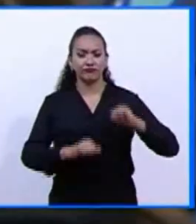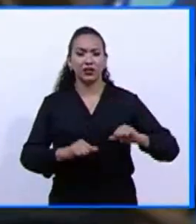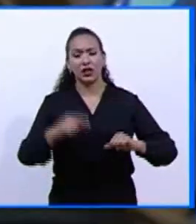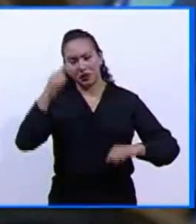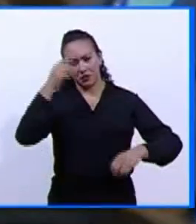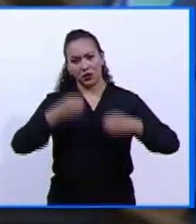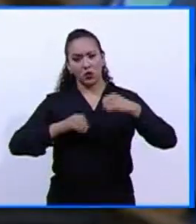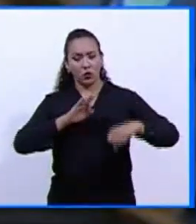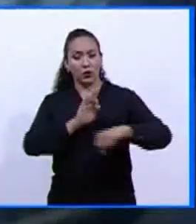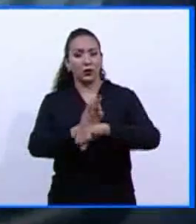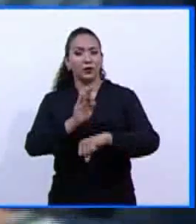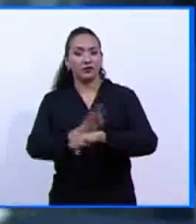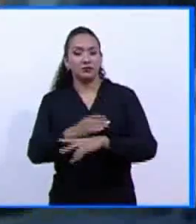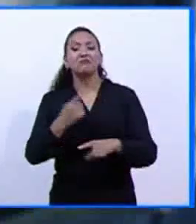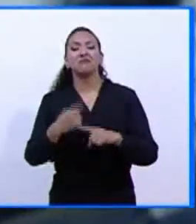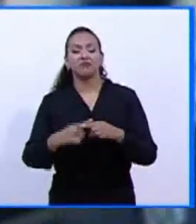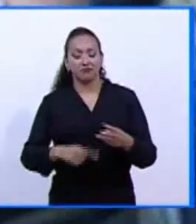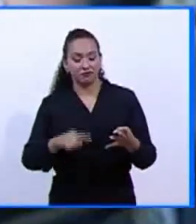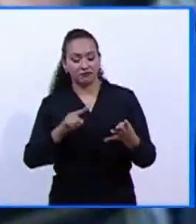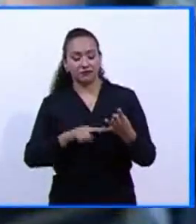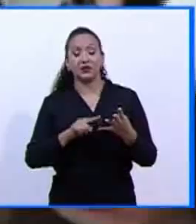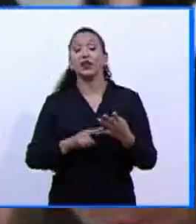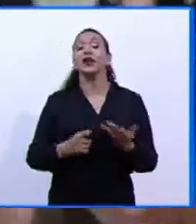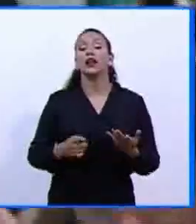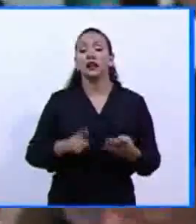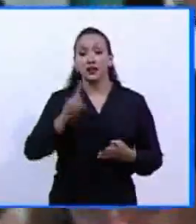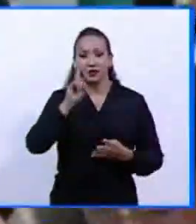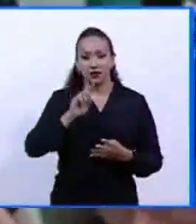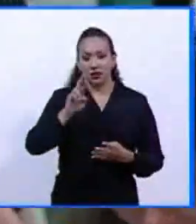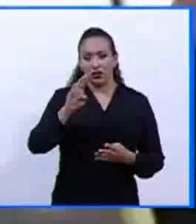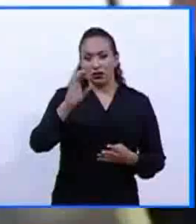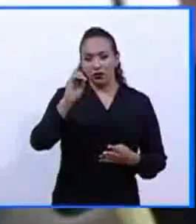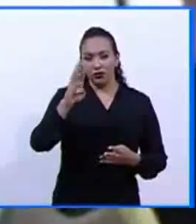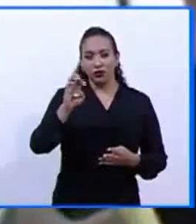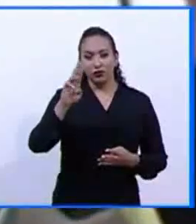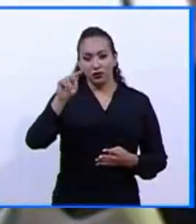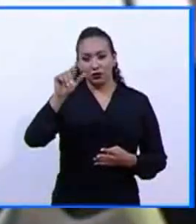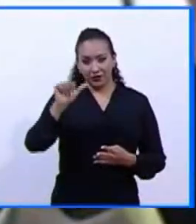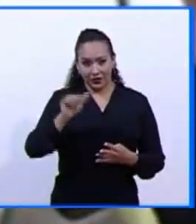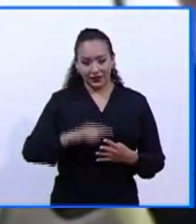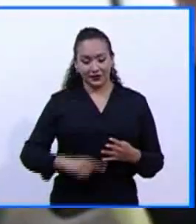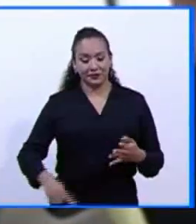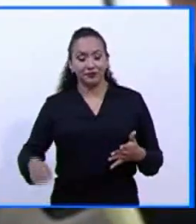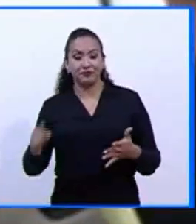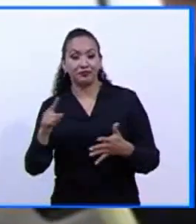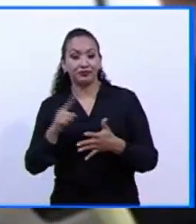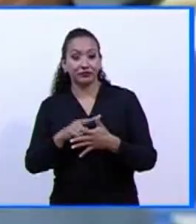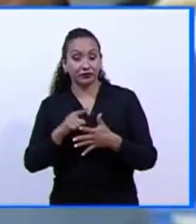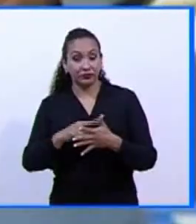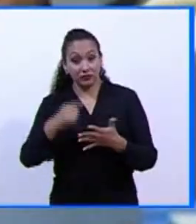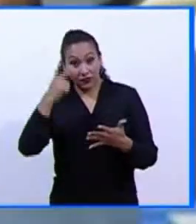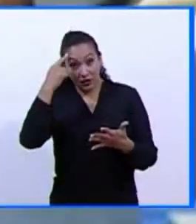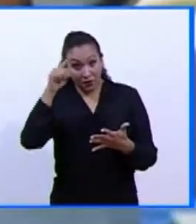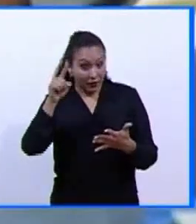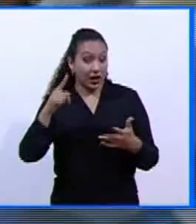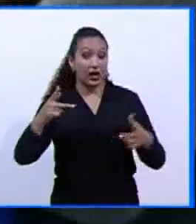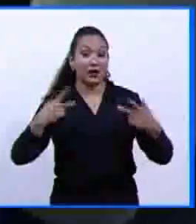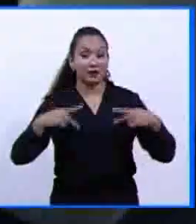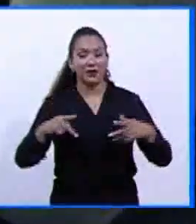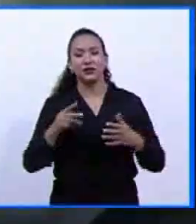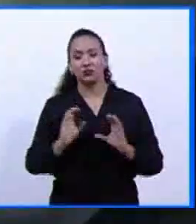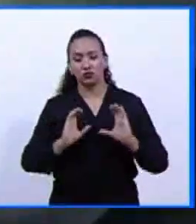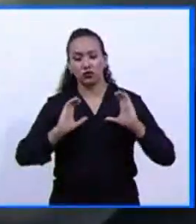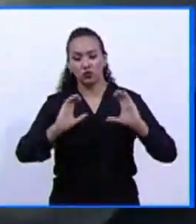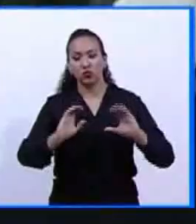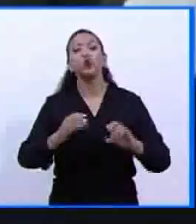de Justicia estará a cargo de la comisionada Roberta Clark, mientras que la Relatoría para Personas